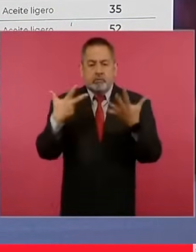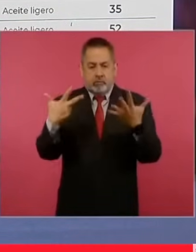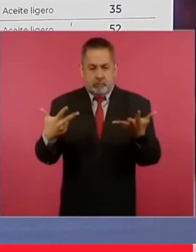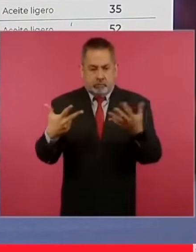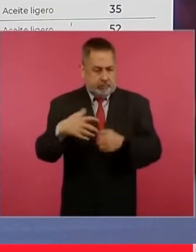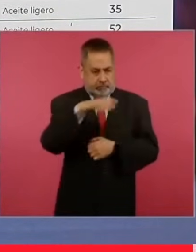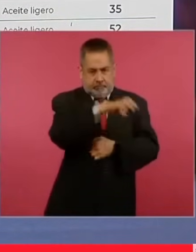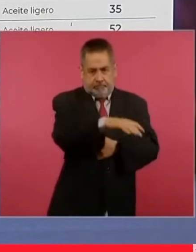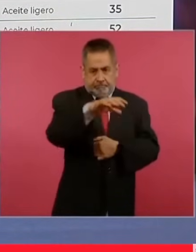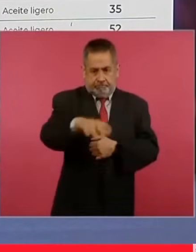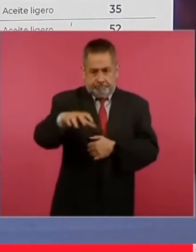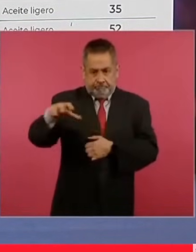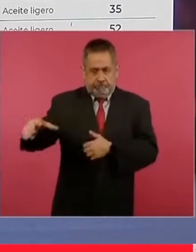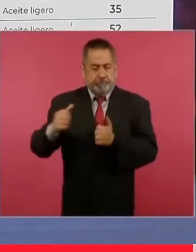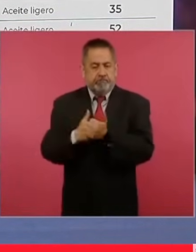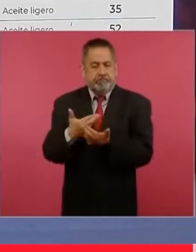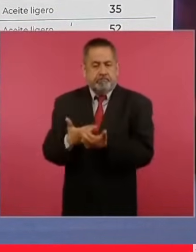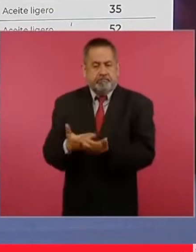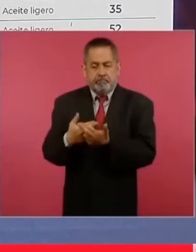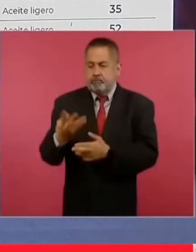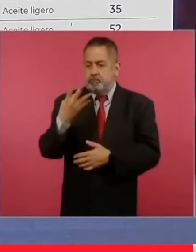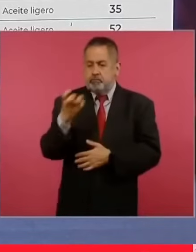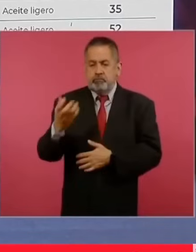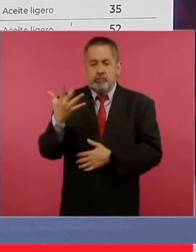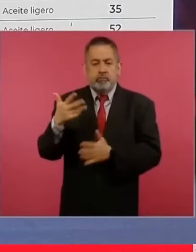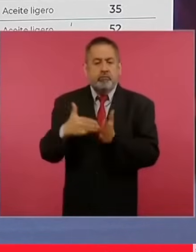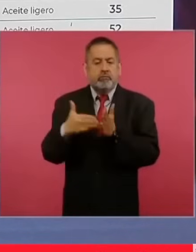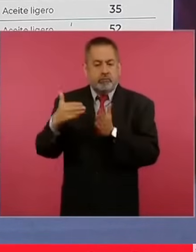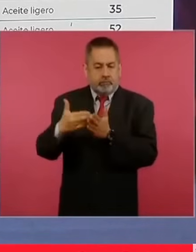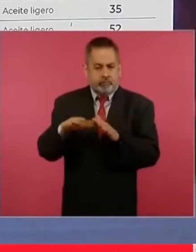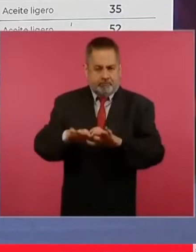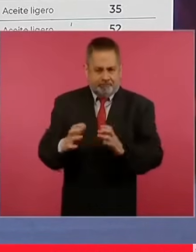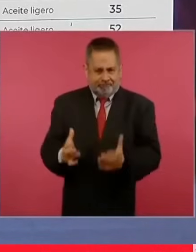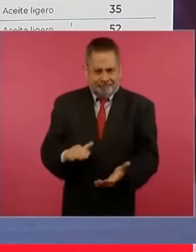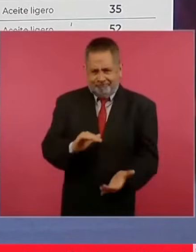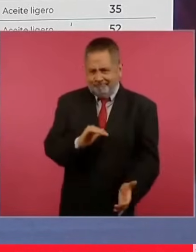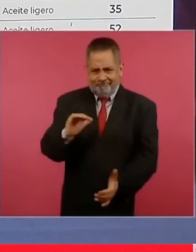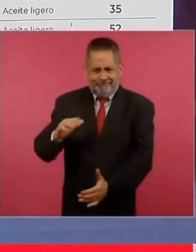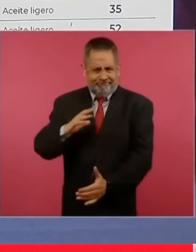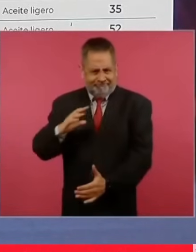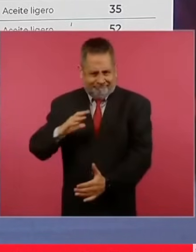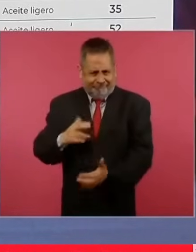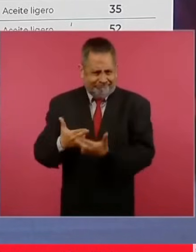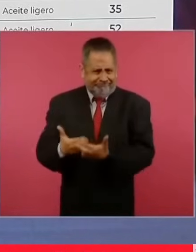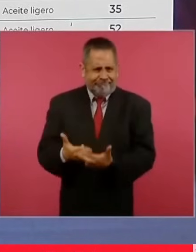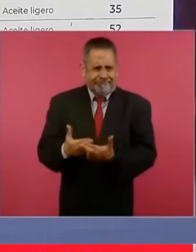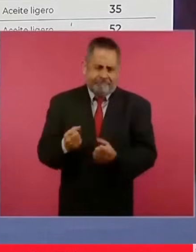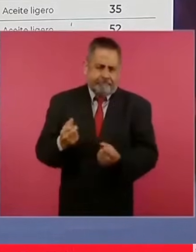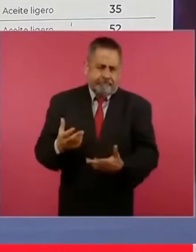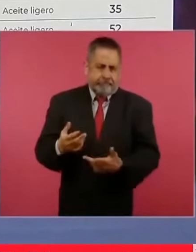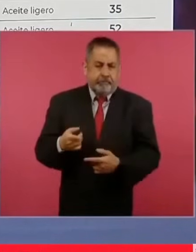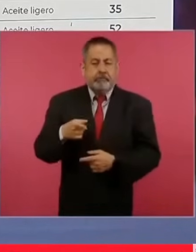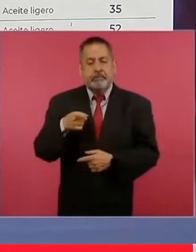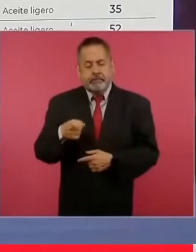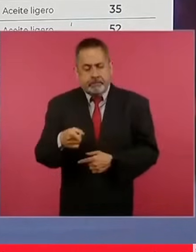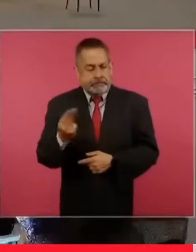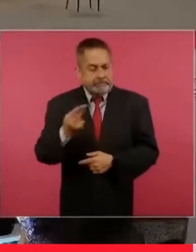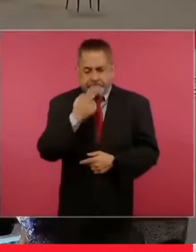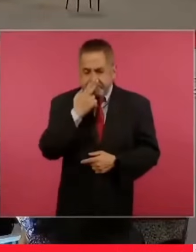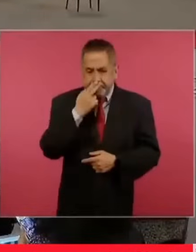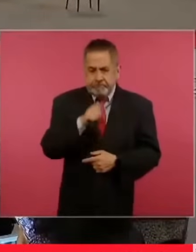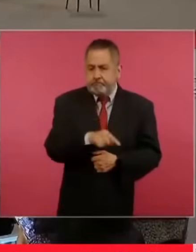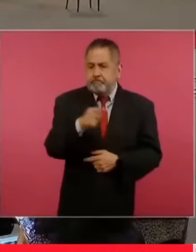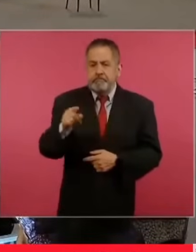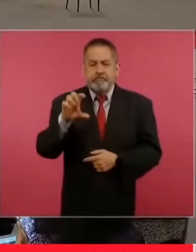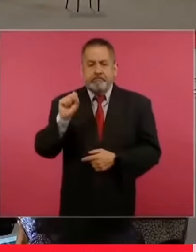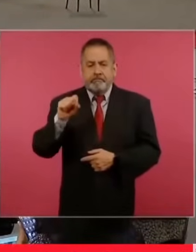una reserva muy importante de 450 millones de barriles. Esta reserva va a requerir perforación